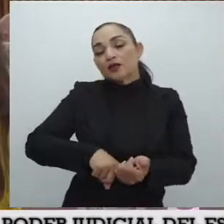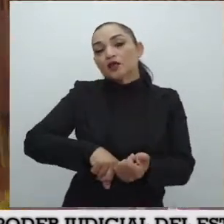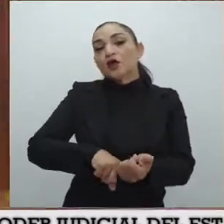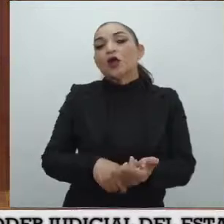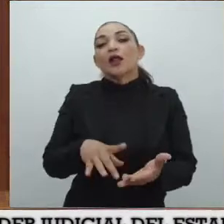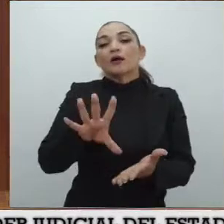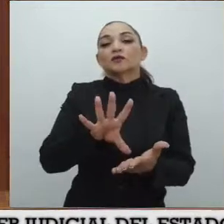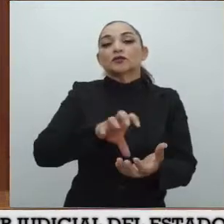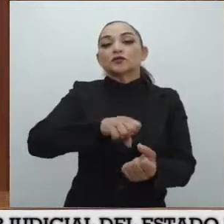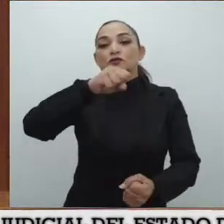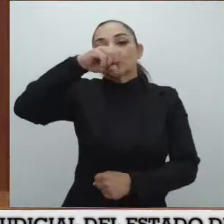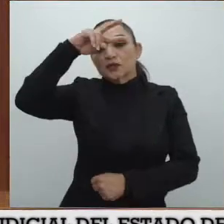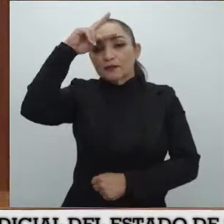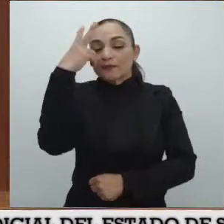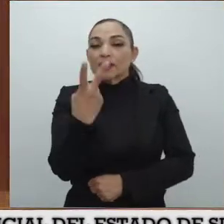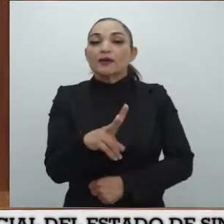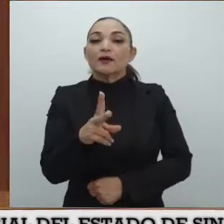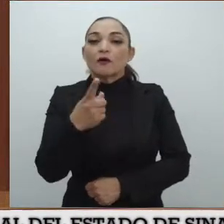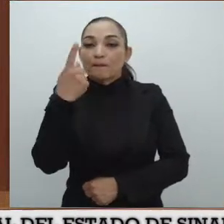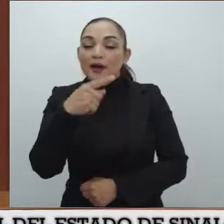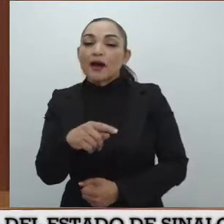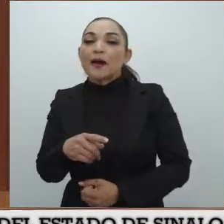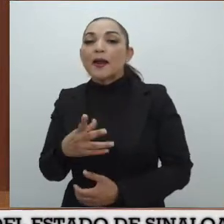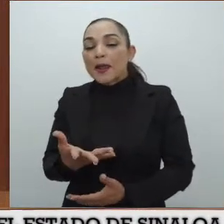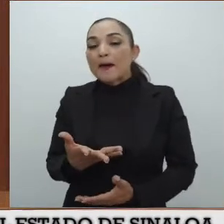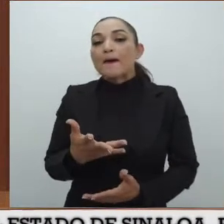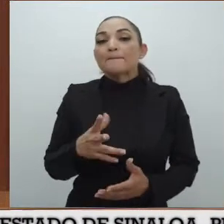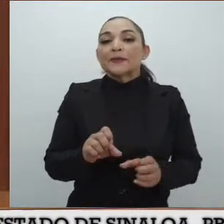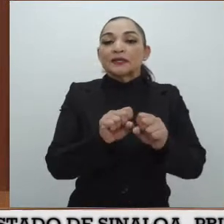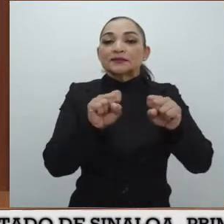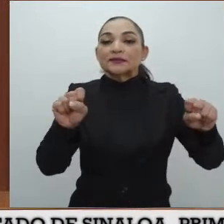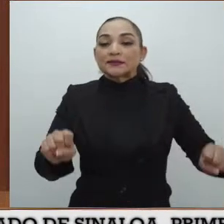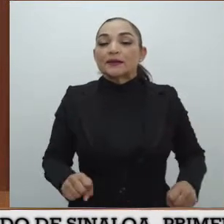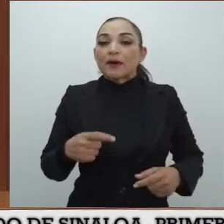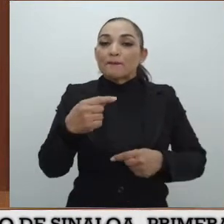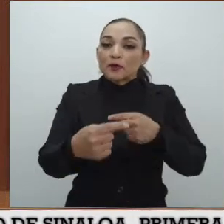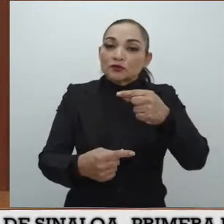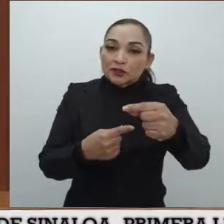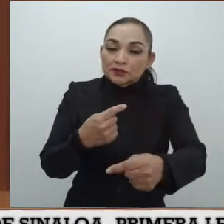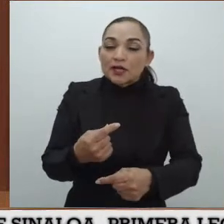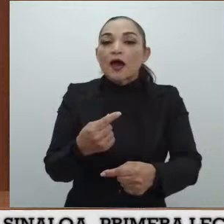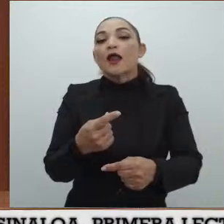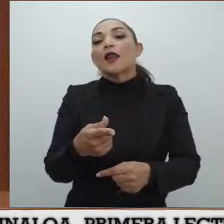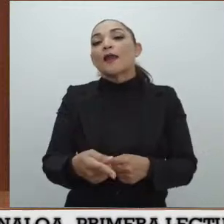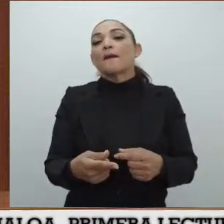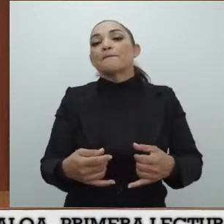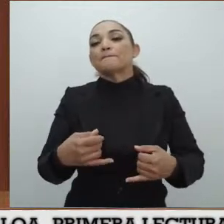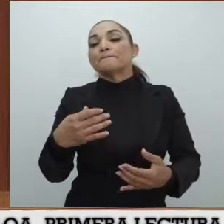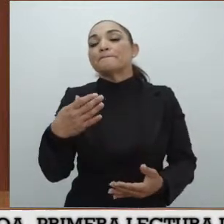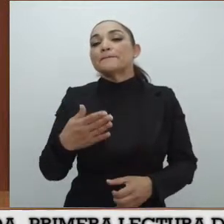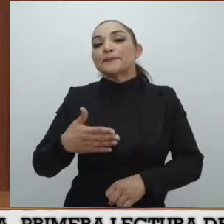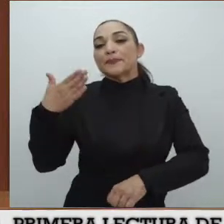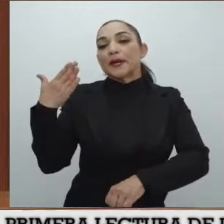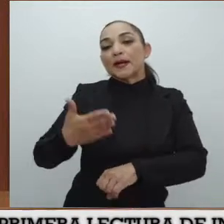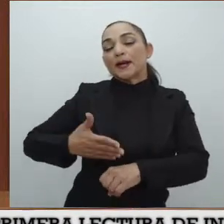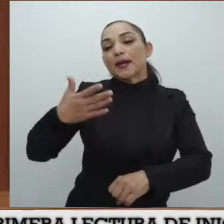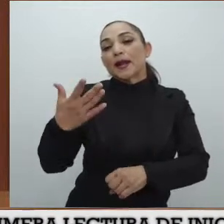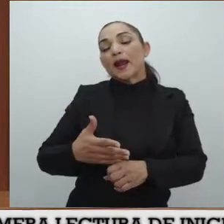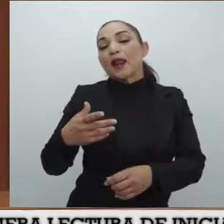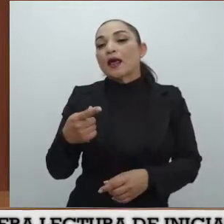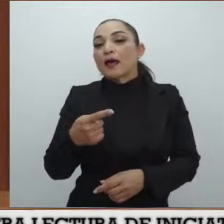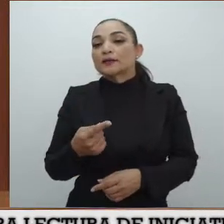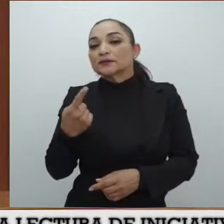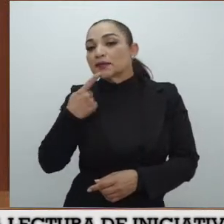Mexicanos, permitiendo la entrada en vigor del sistema procesal penal acusatorio y con la misma se ordenó a los tres poderes del